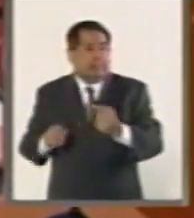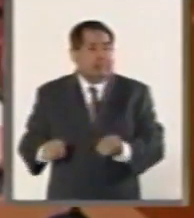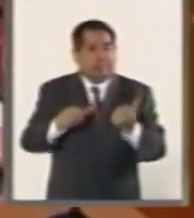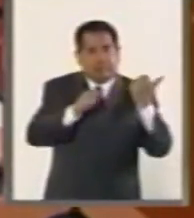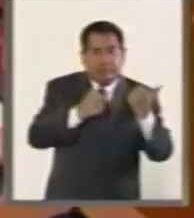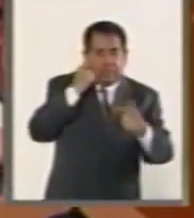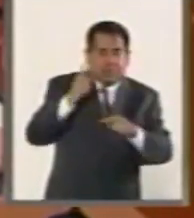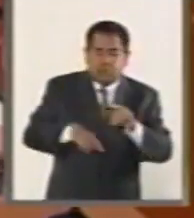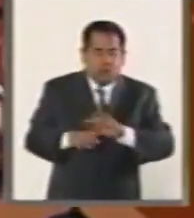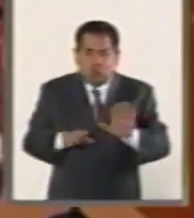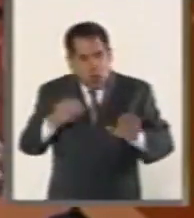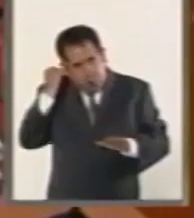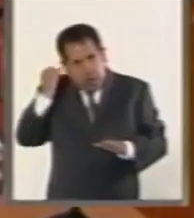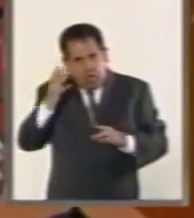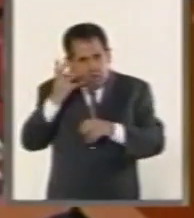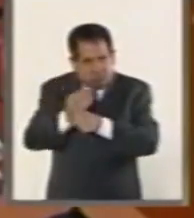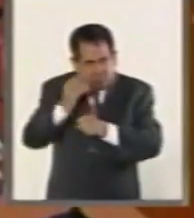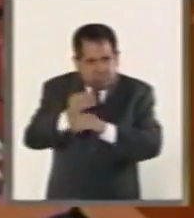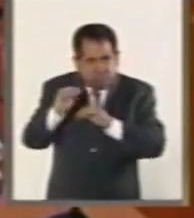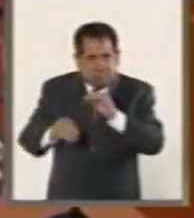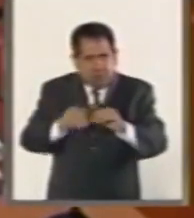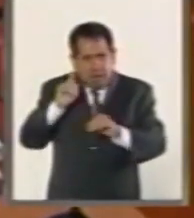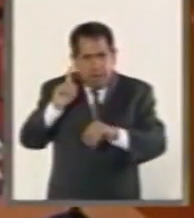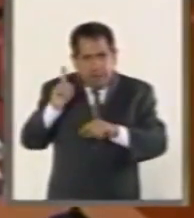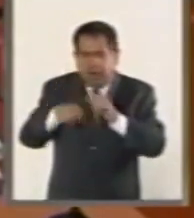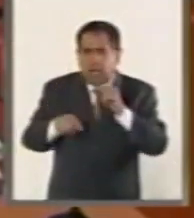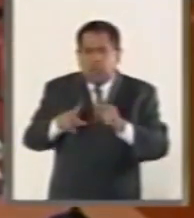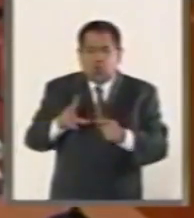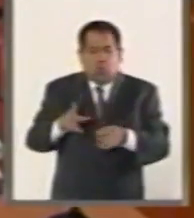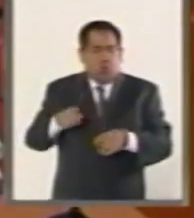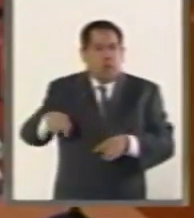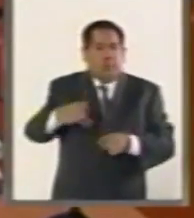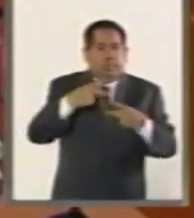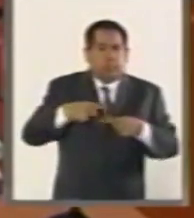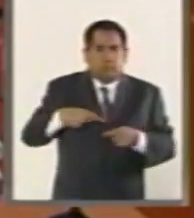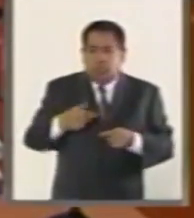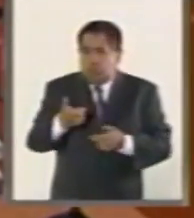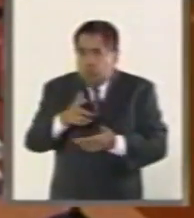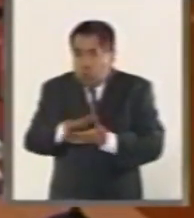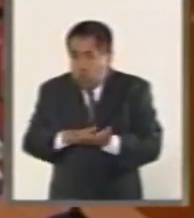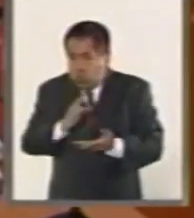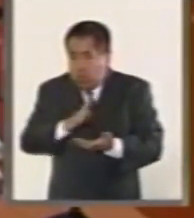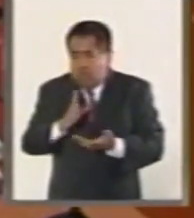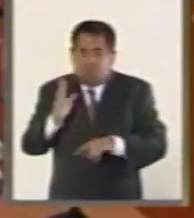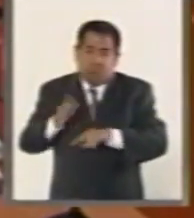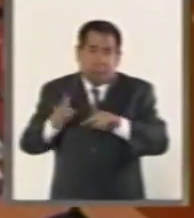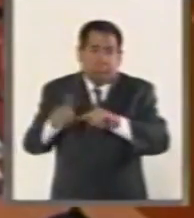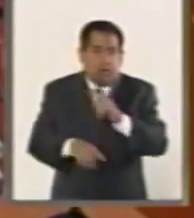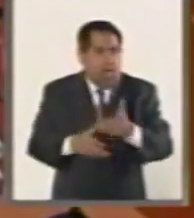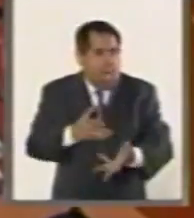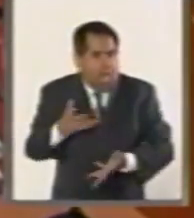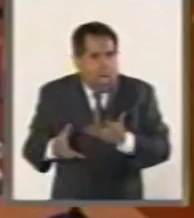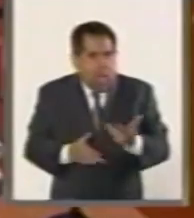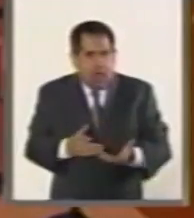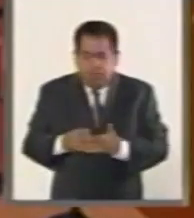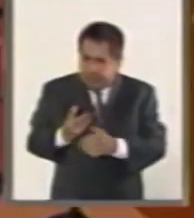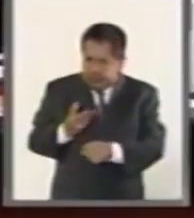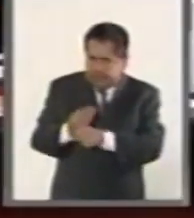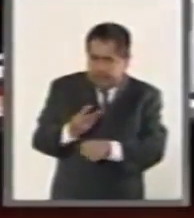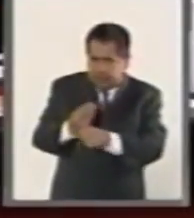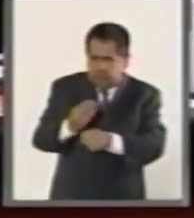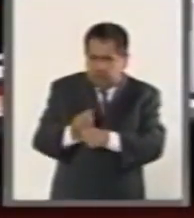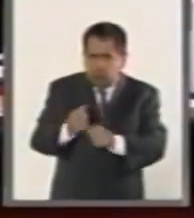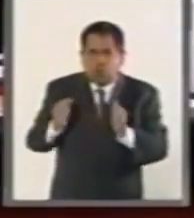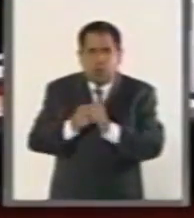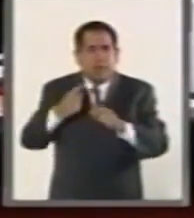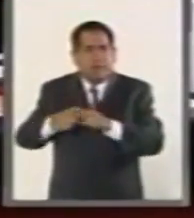intentó originalmente. Fue un programa para no castigar a la gente de menores recursos a renovar el parque vehicular con